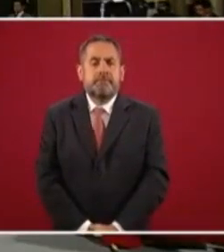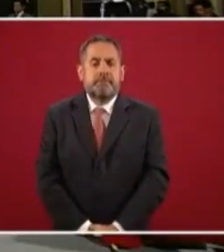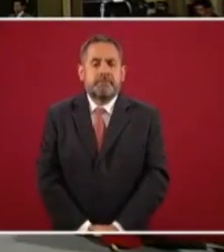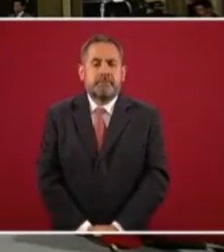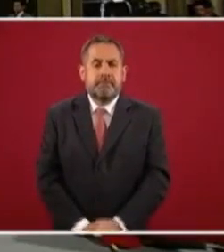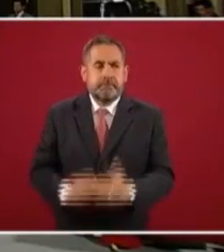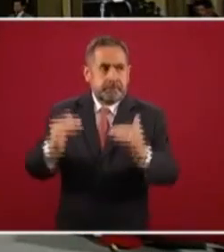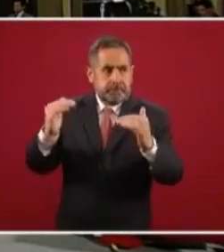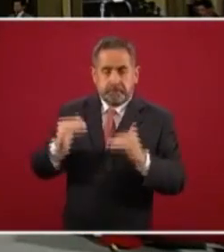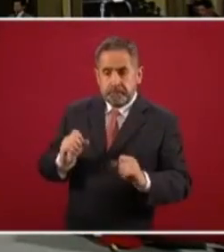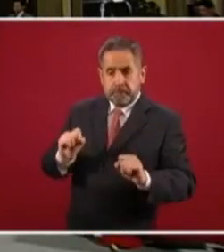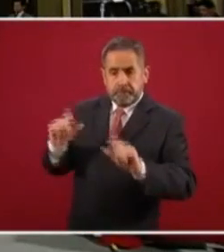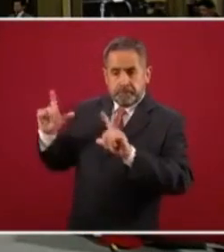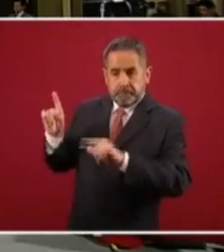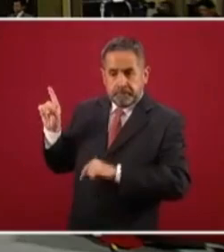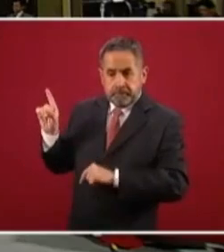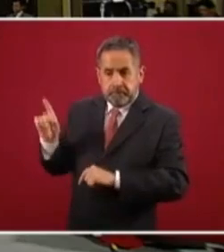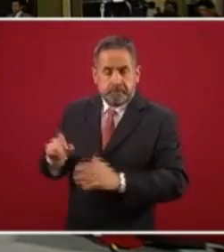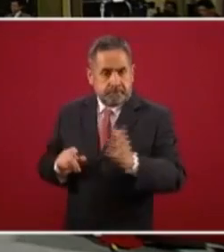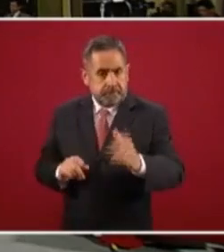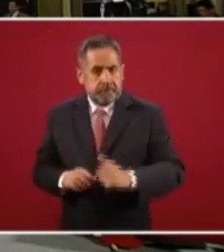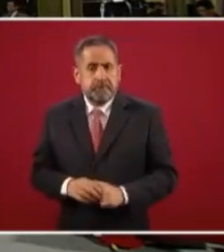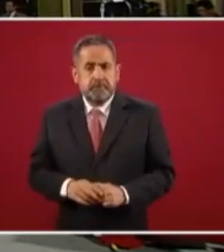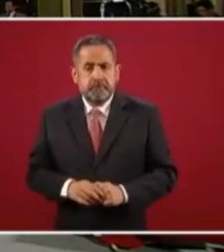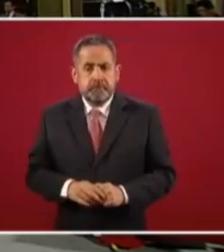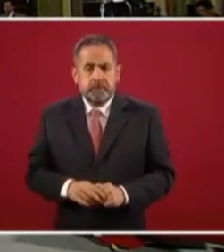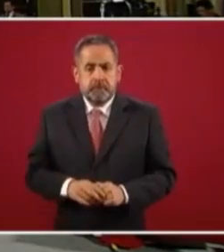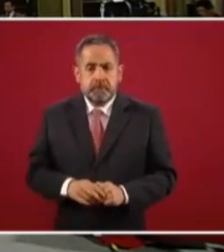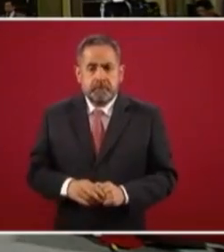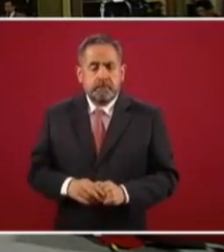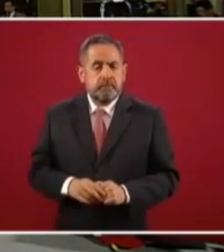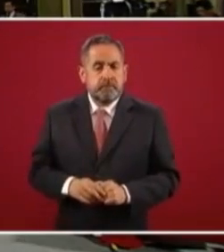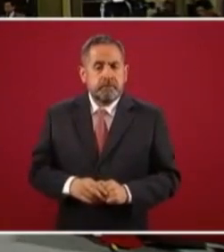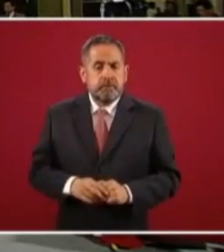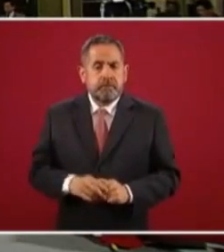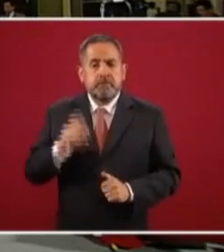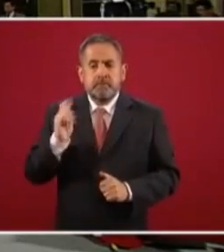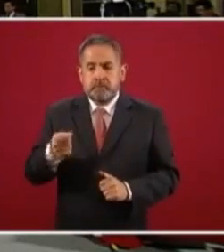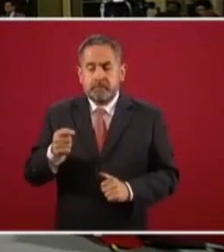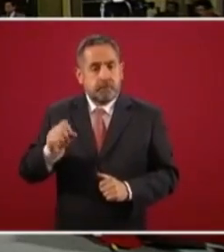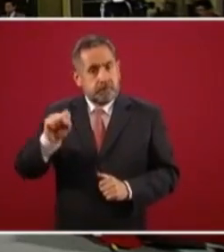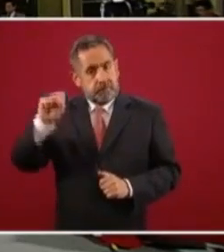Ahora bien, pasamos al estado actual del Sindicato de Trabajadores